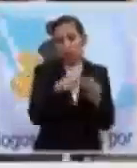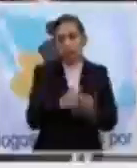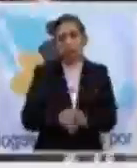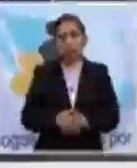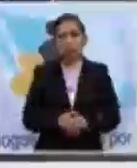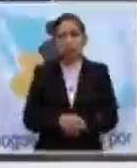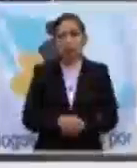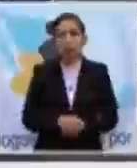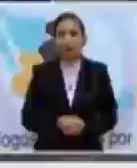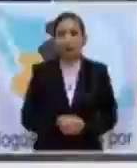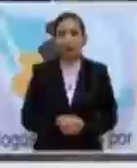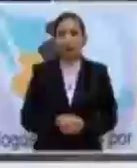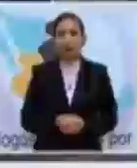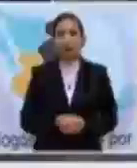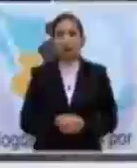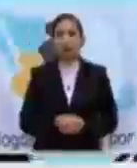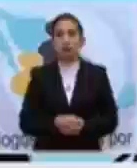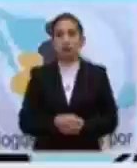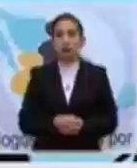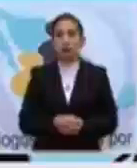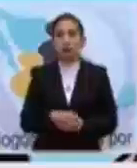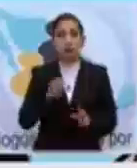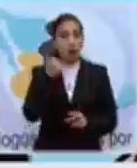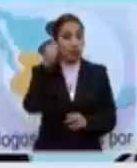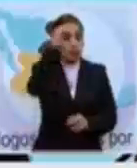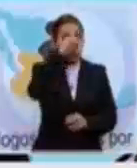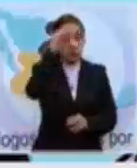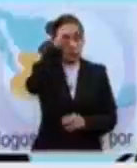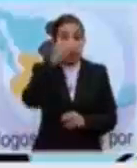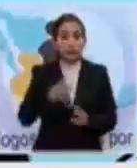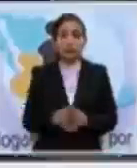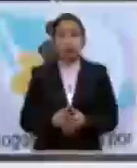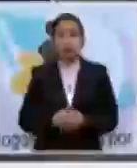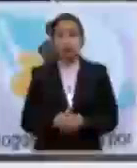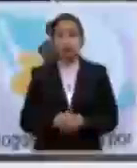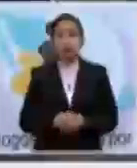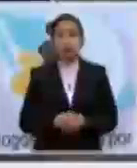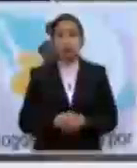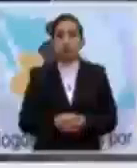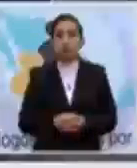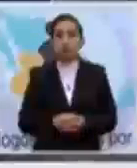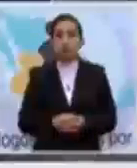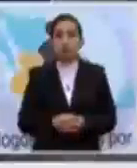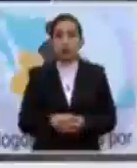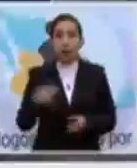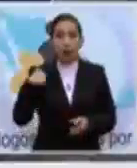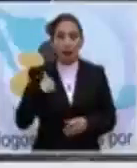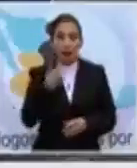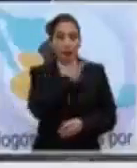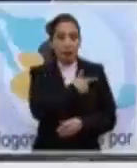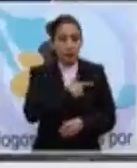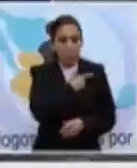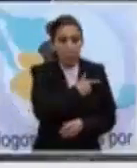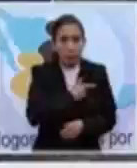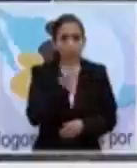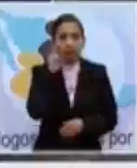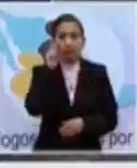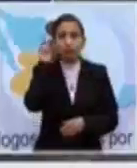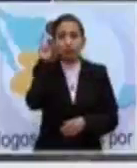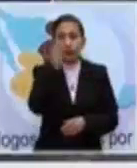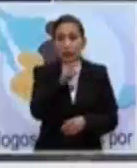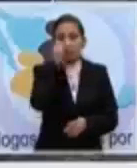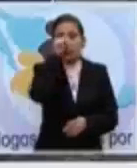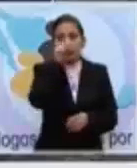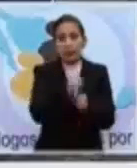Pues un comentario. Senadora, ¿algún comentario? Sí, bueno, A mí me da muchísimo gusto ver que